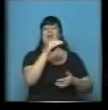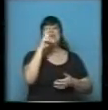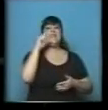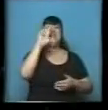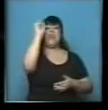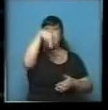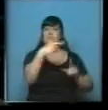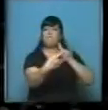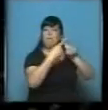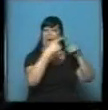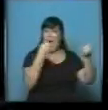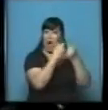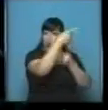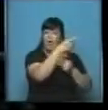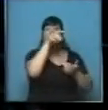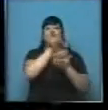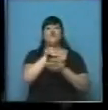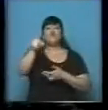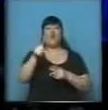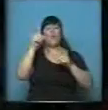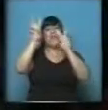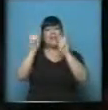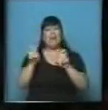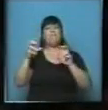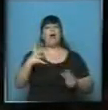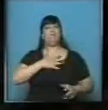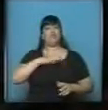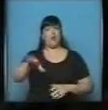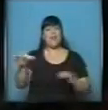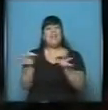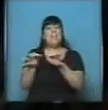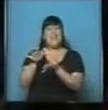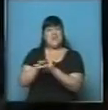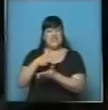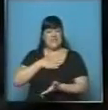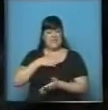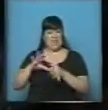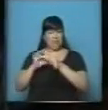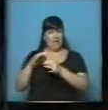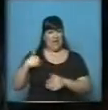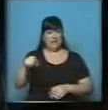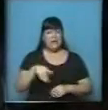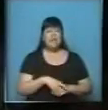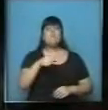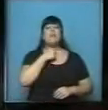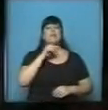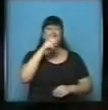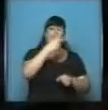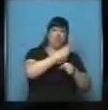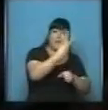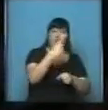Irán y respecto de la cuestión de soberanía de las Islas Malvinas. Tiene sus dos minutos para exponer en